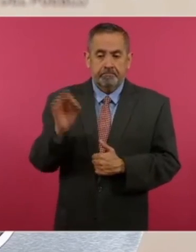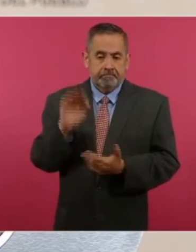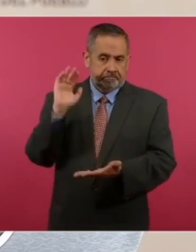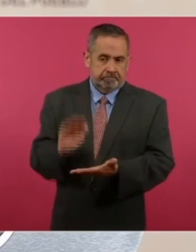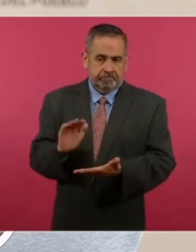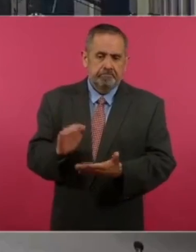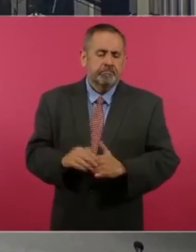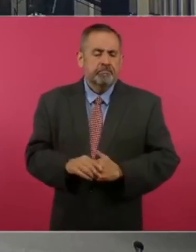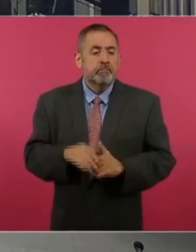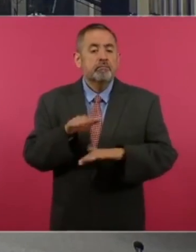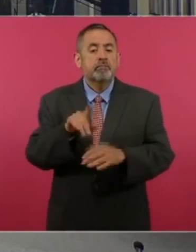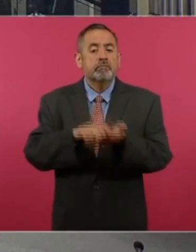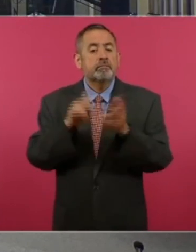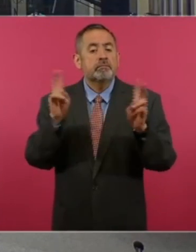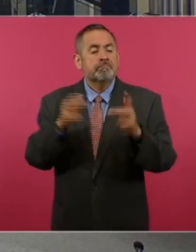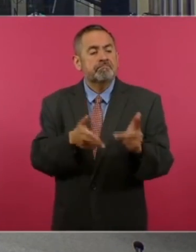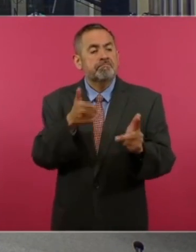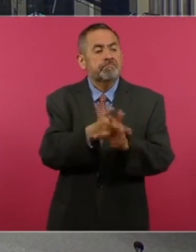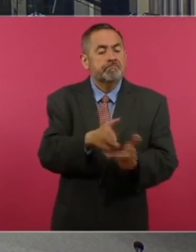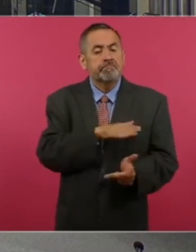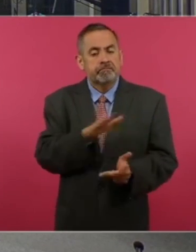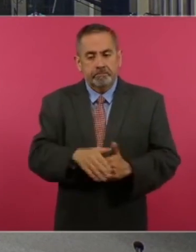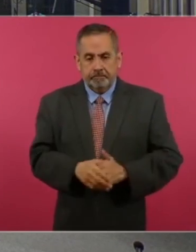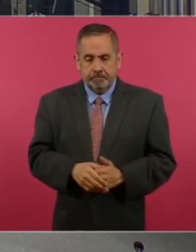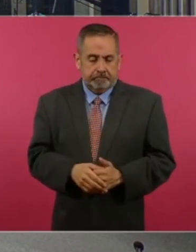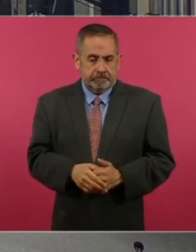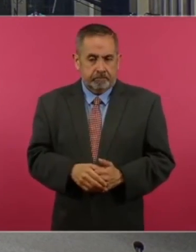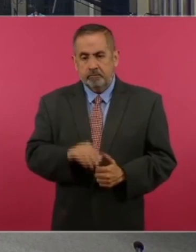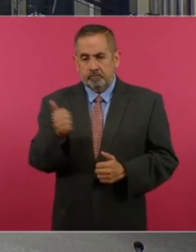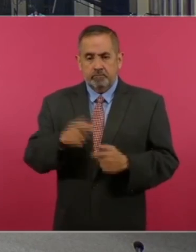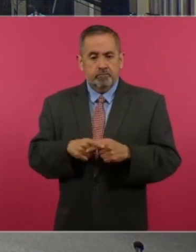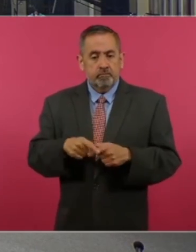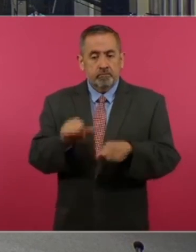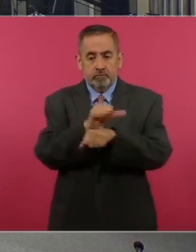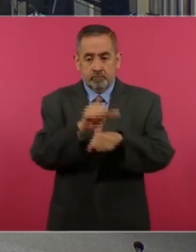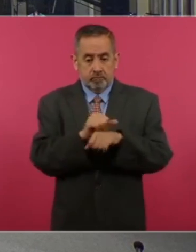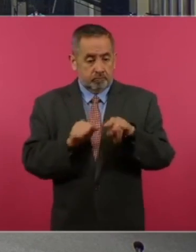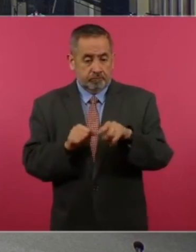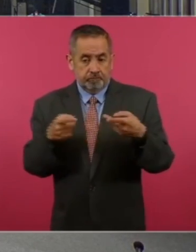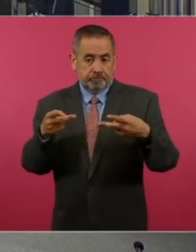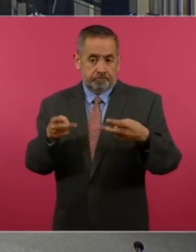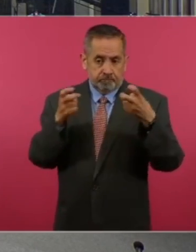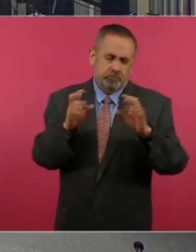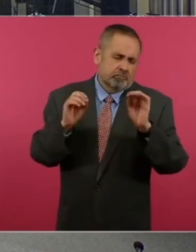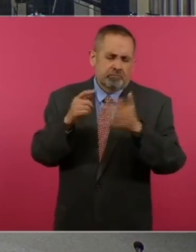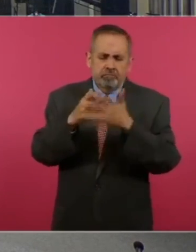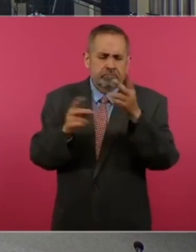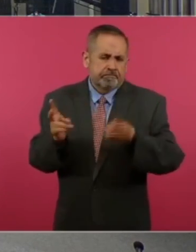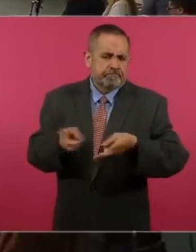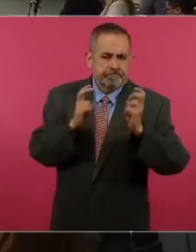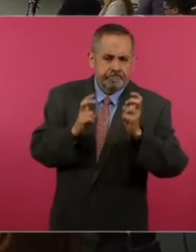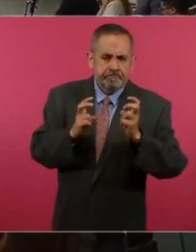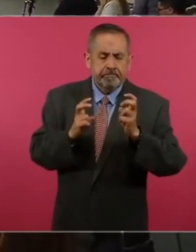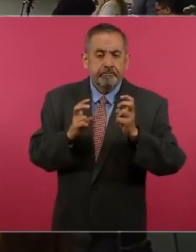De homicidio. Ahora, robo de vehículo o robo en general